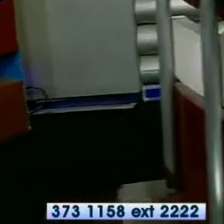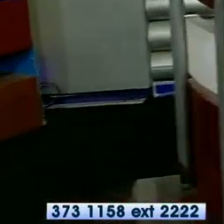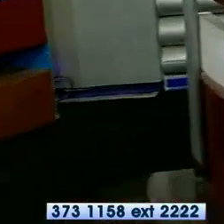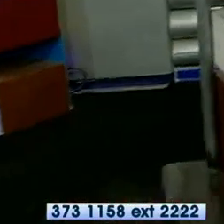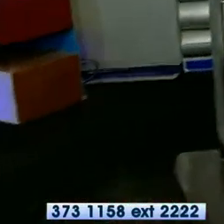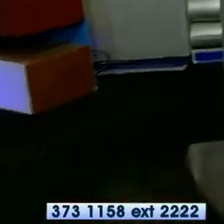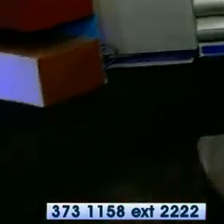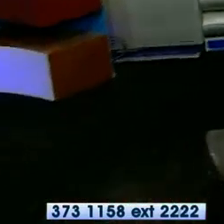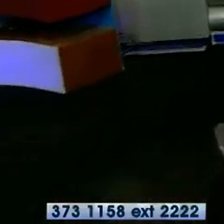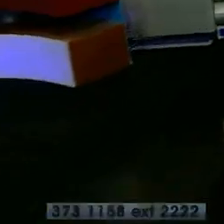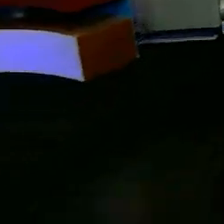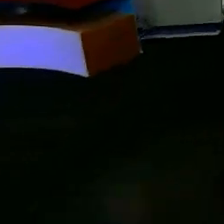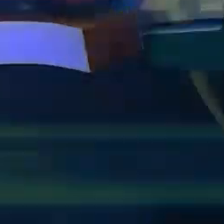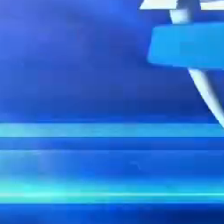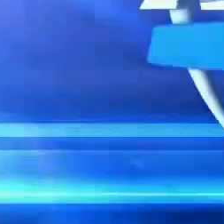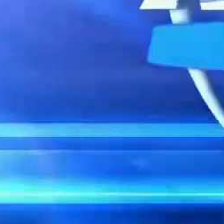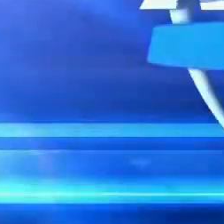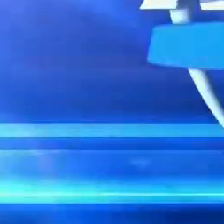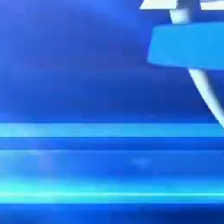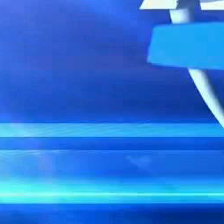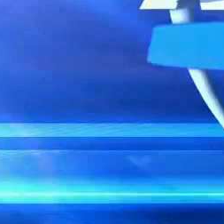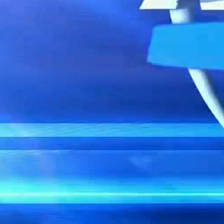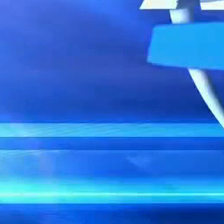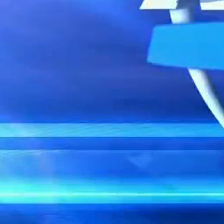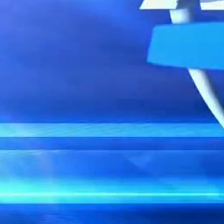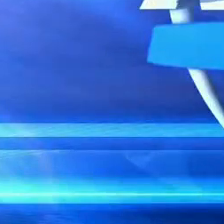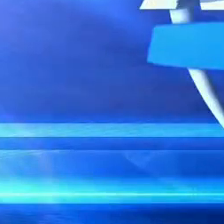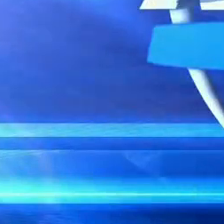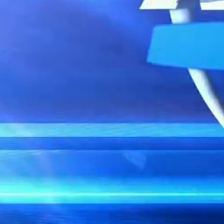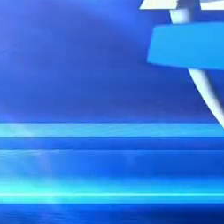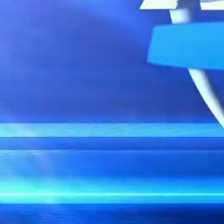siempre en la comunidad, en la mañana y en la noche.